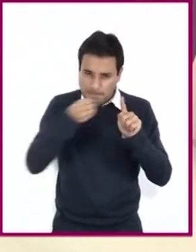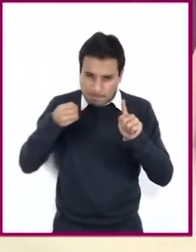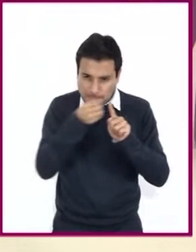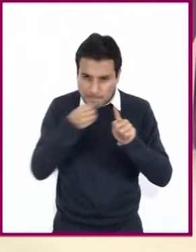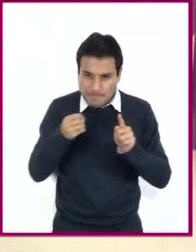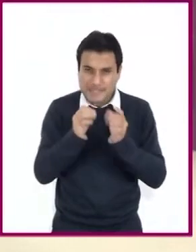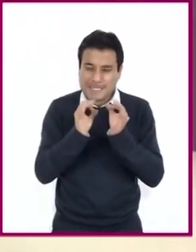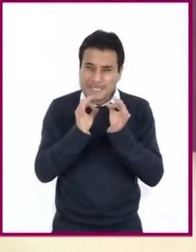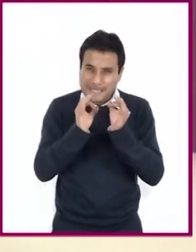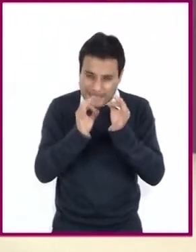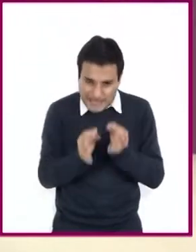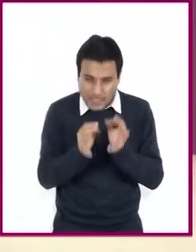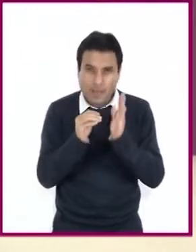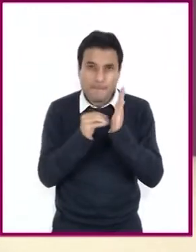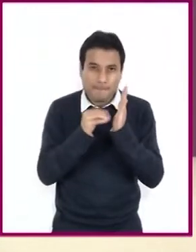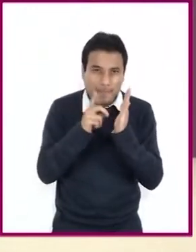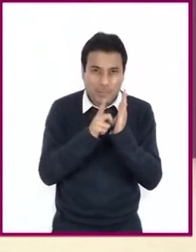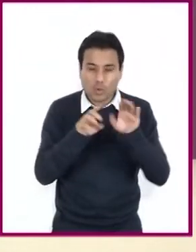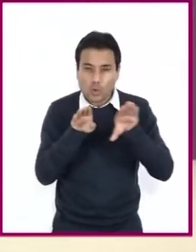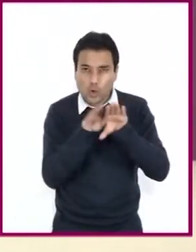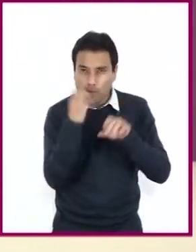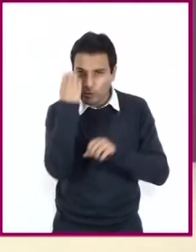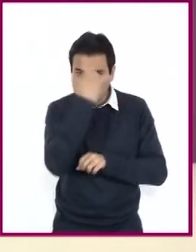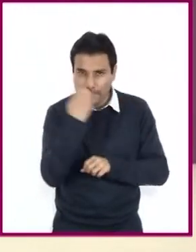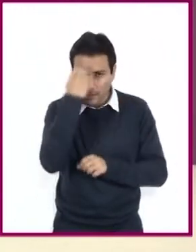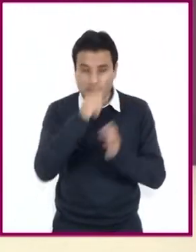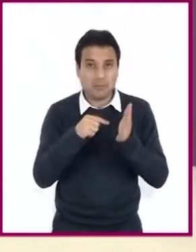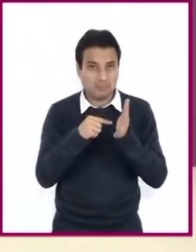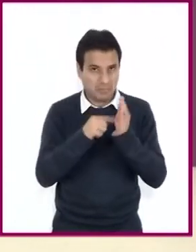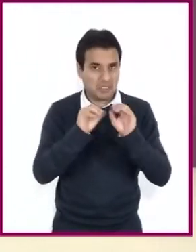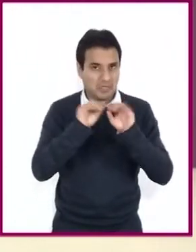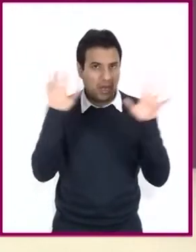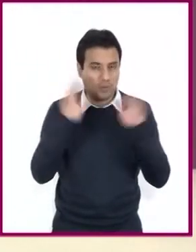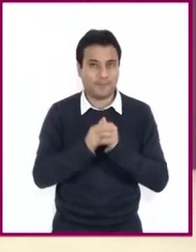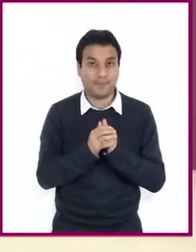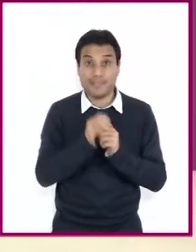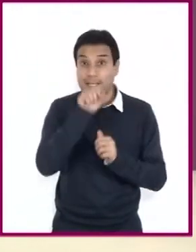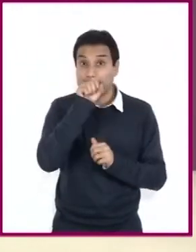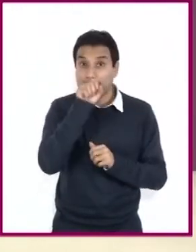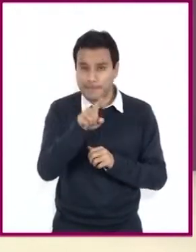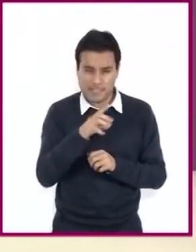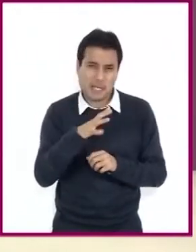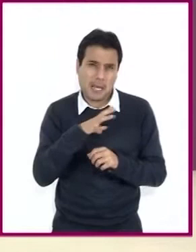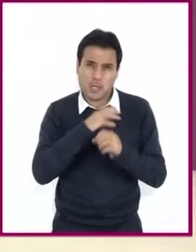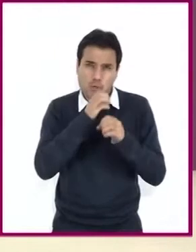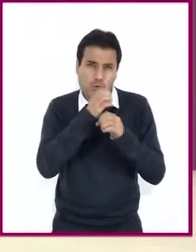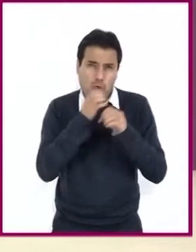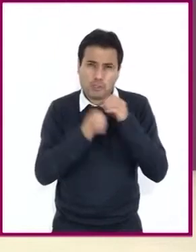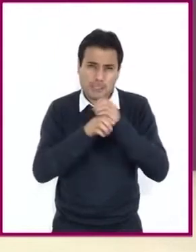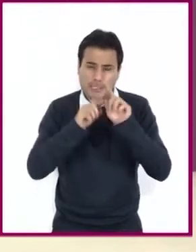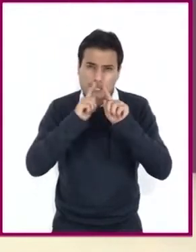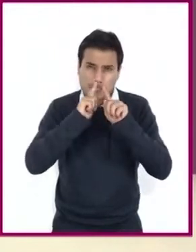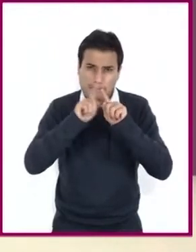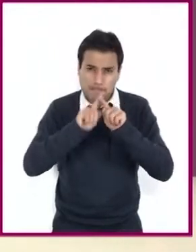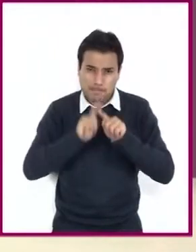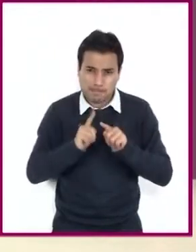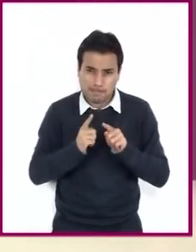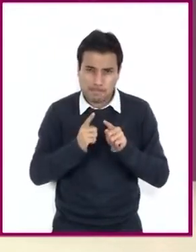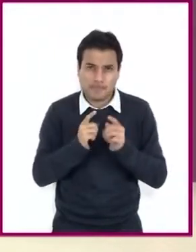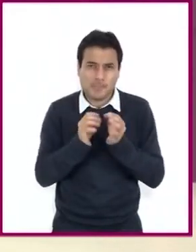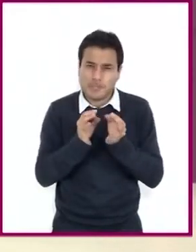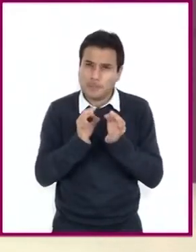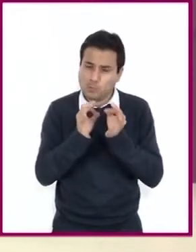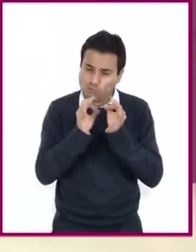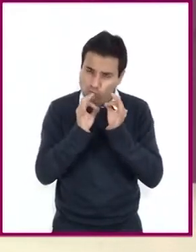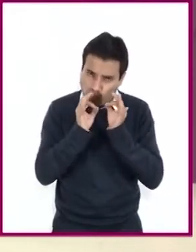procedimiento descrito como en la observación. Además, contienen más elementos que lo hacen parecerse más a un reporte